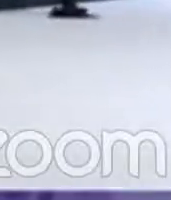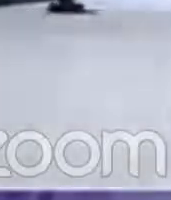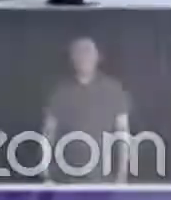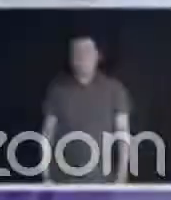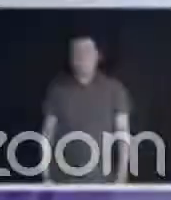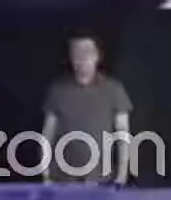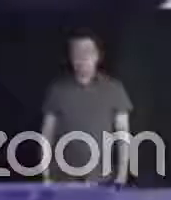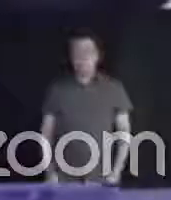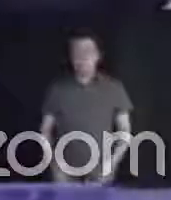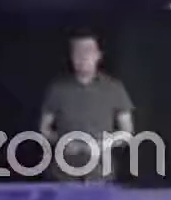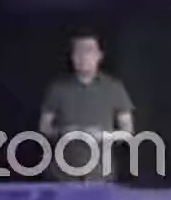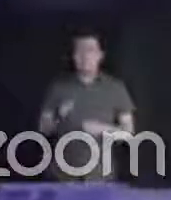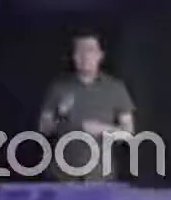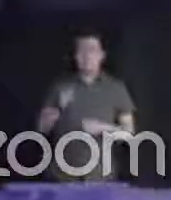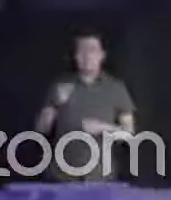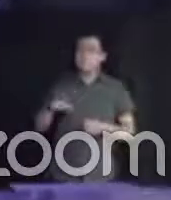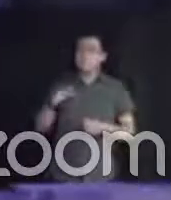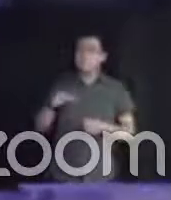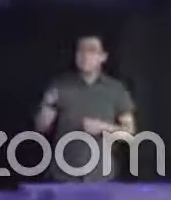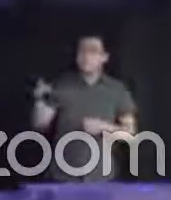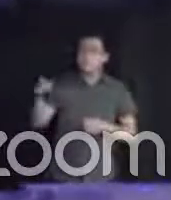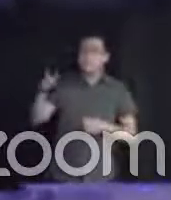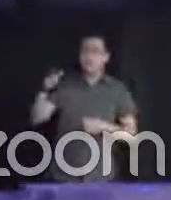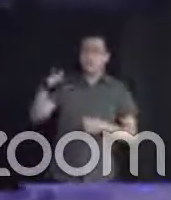¿Cómo se llama el gerente de Tijuana?